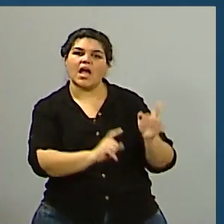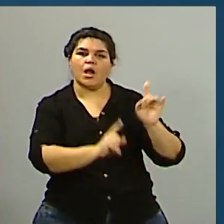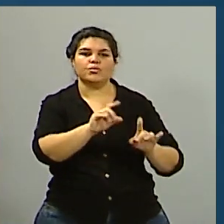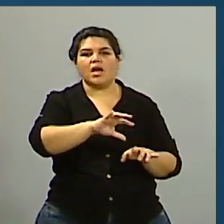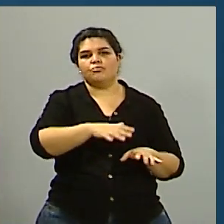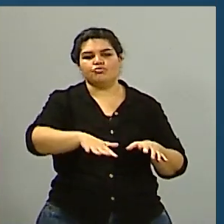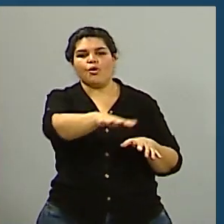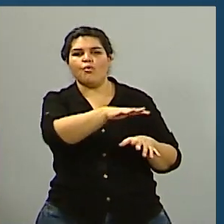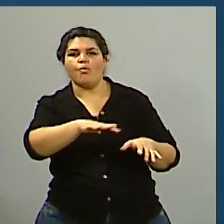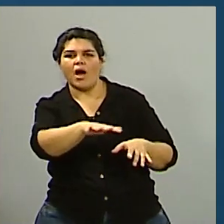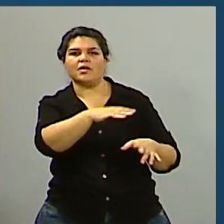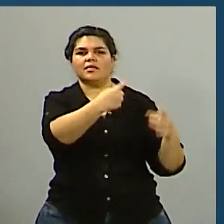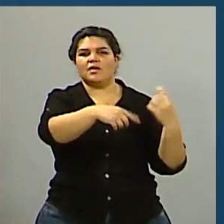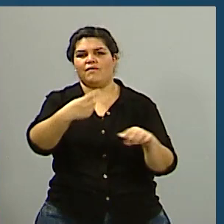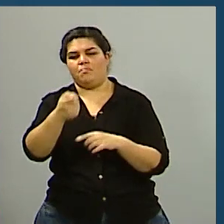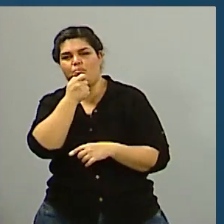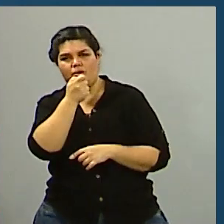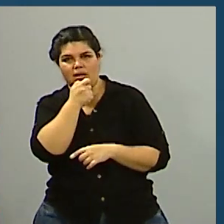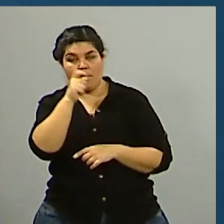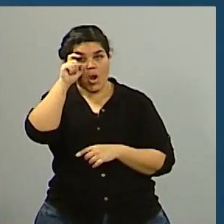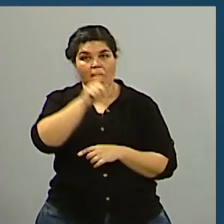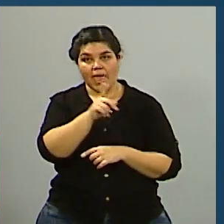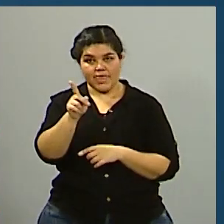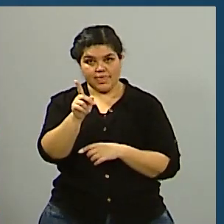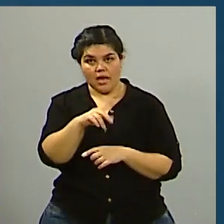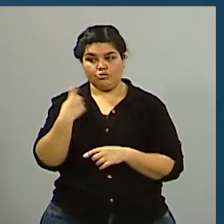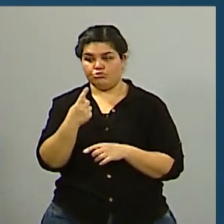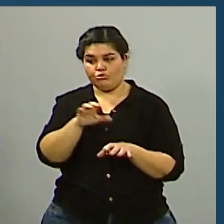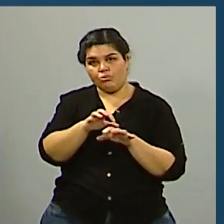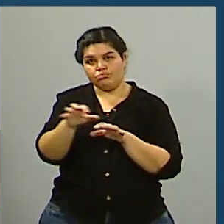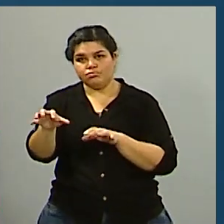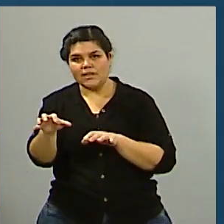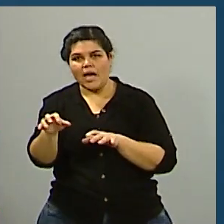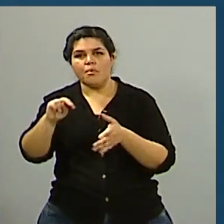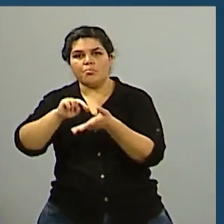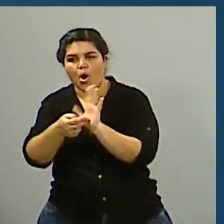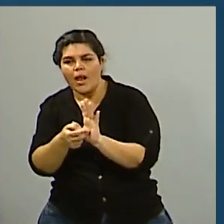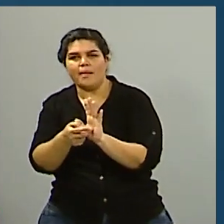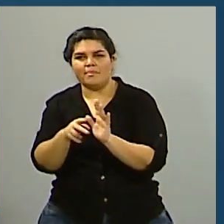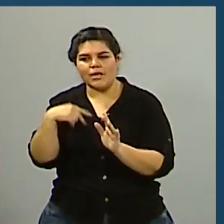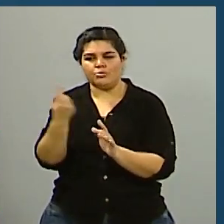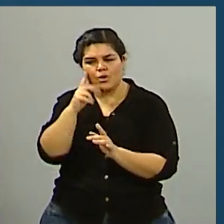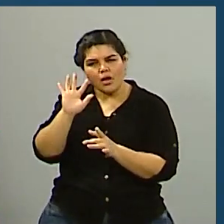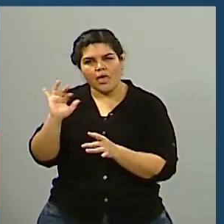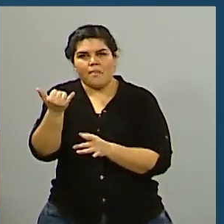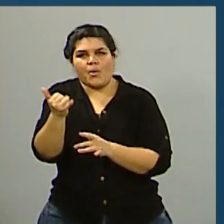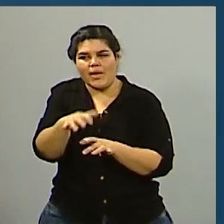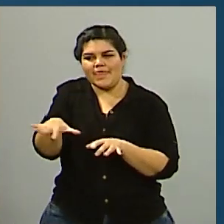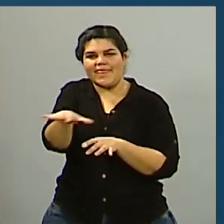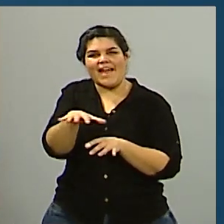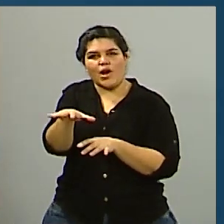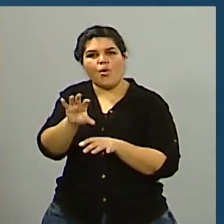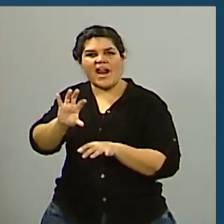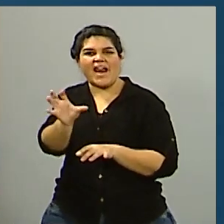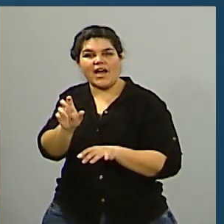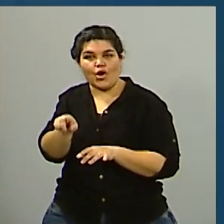carencia. Nosotros acá en la zona este, indudablemente que estamos más cerca de algunas problemáticas y podemos ver cómo, por ejemplo, hoy por hoy,